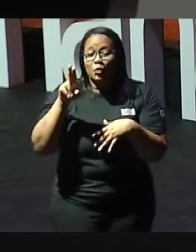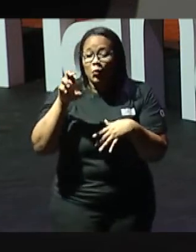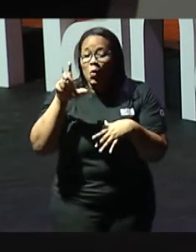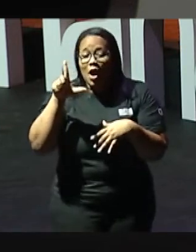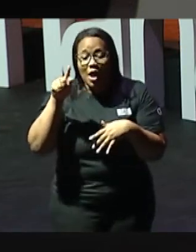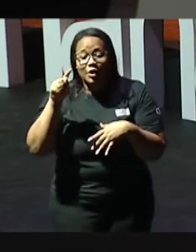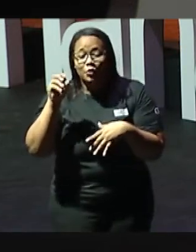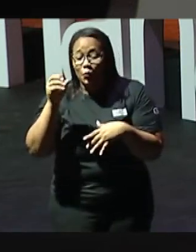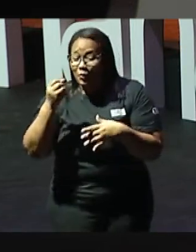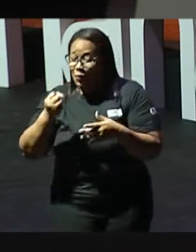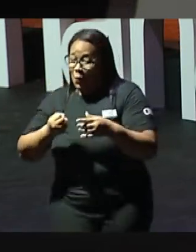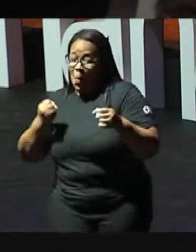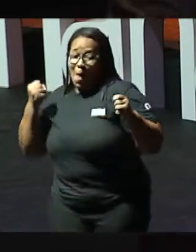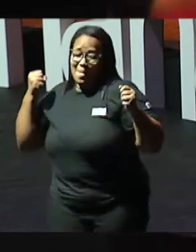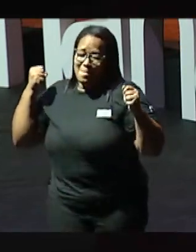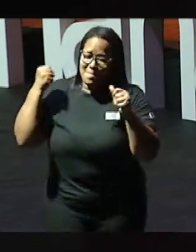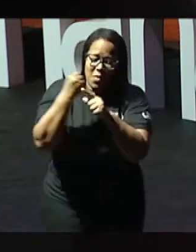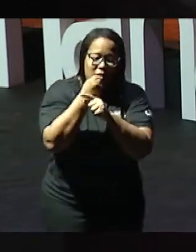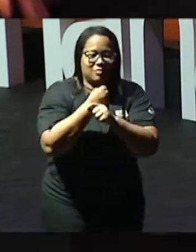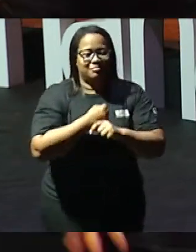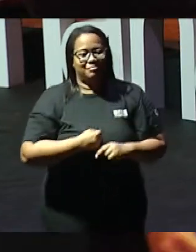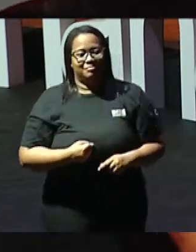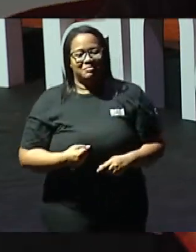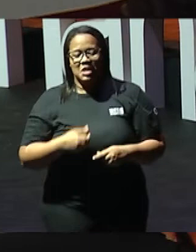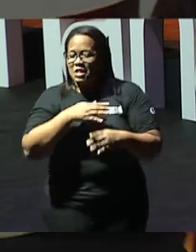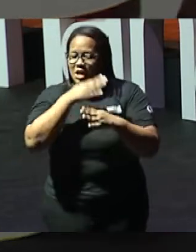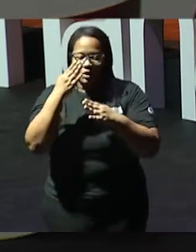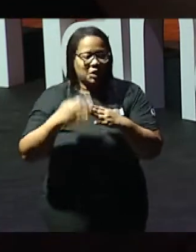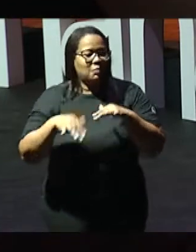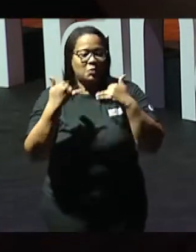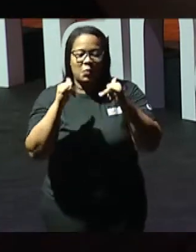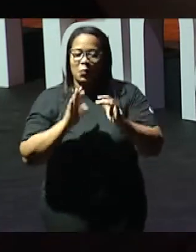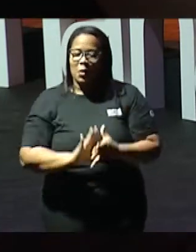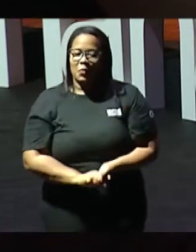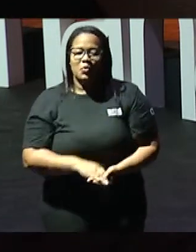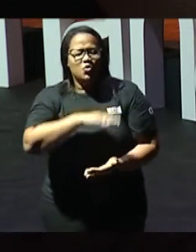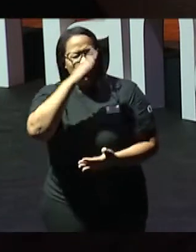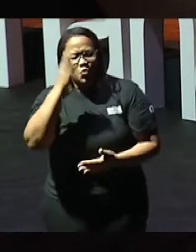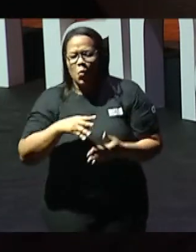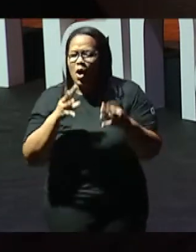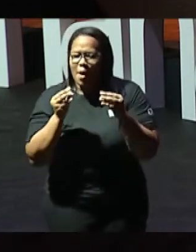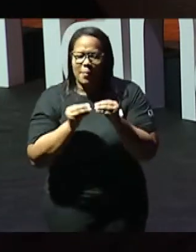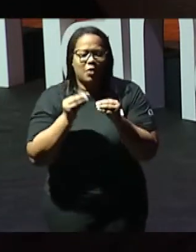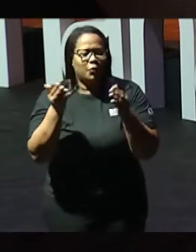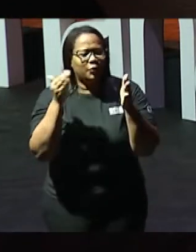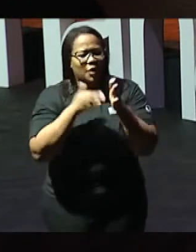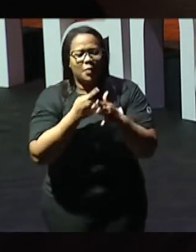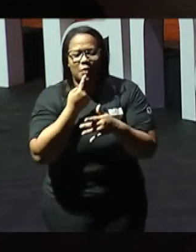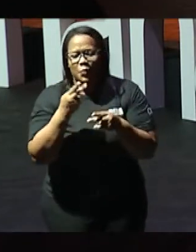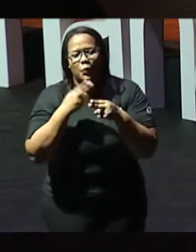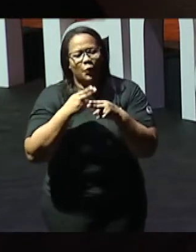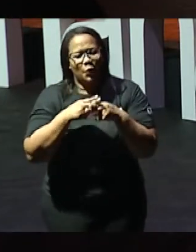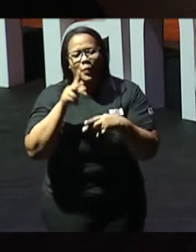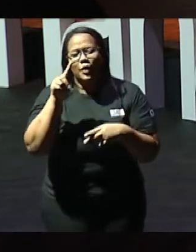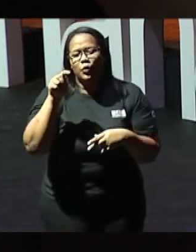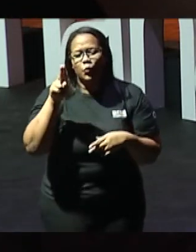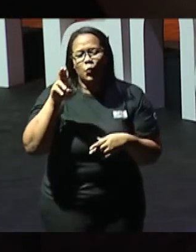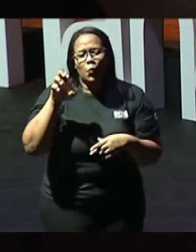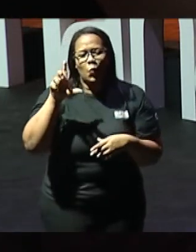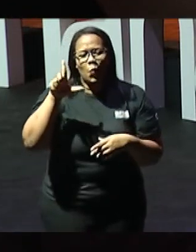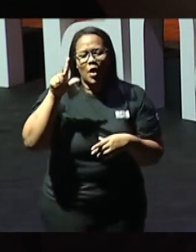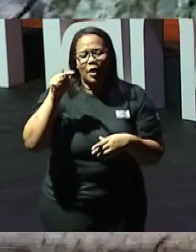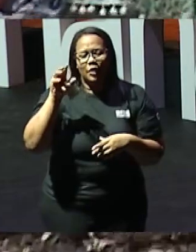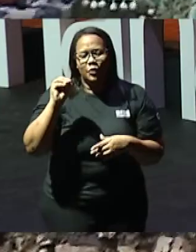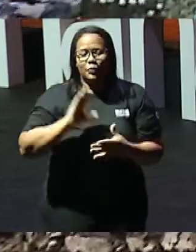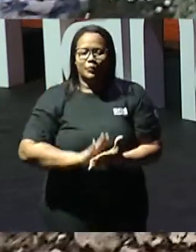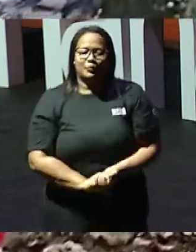de un solo grupo y se acabó el relajo más nunca me volvió a decir vuelto ahí se hace porque un colegio